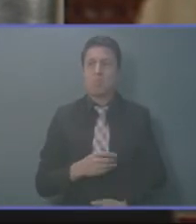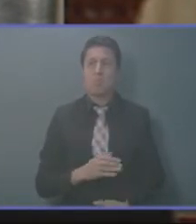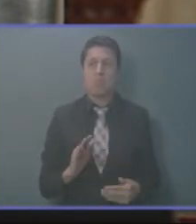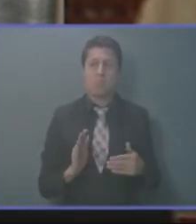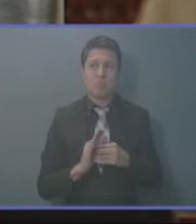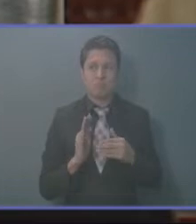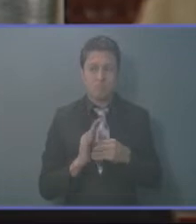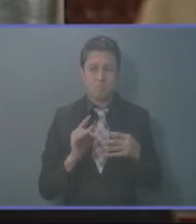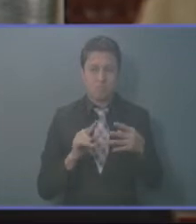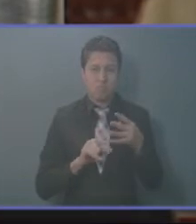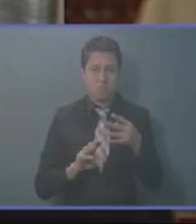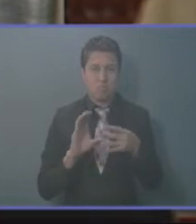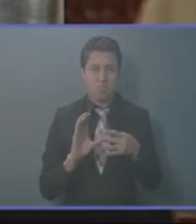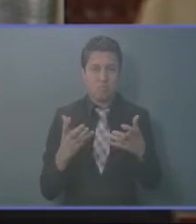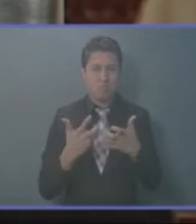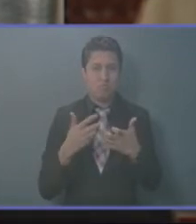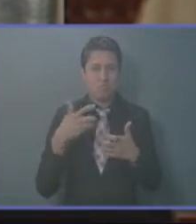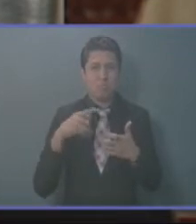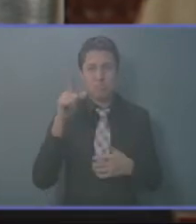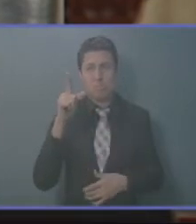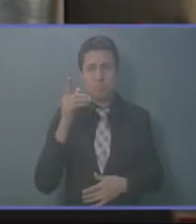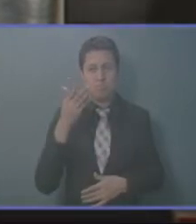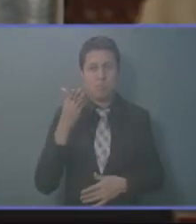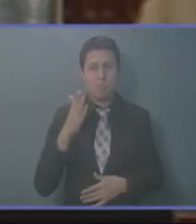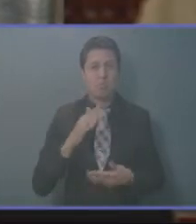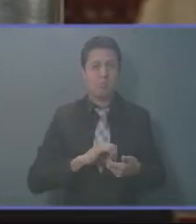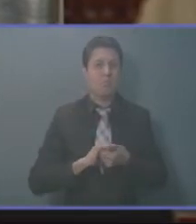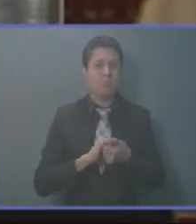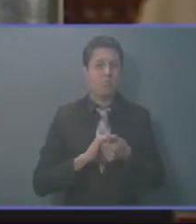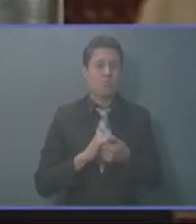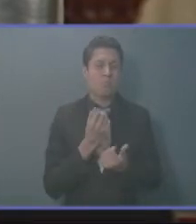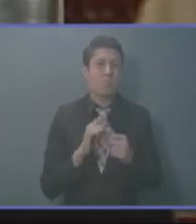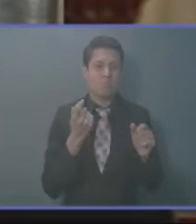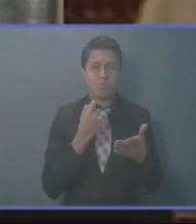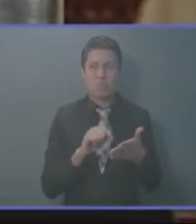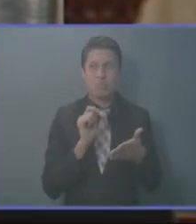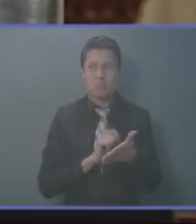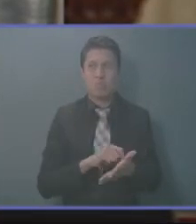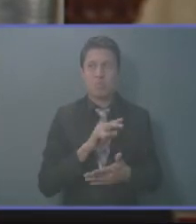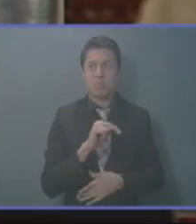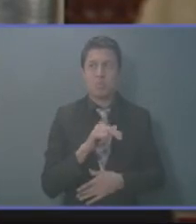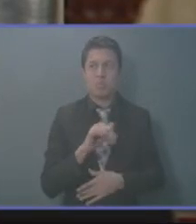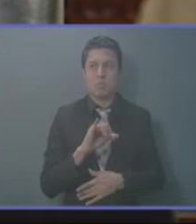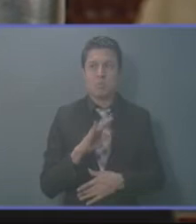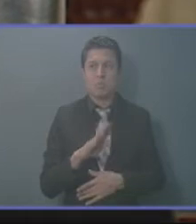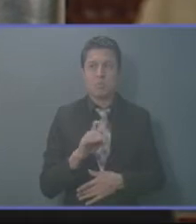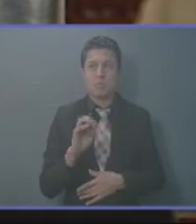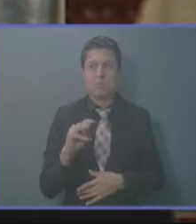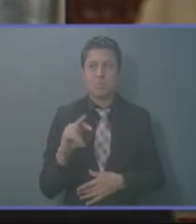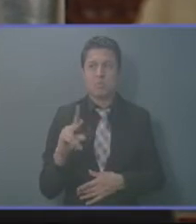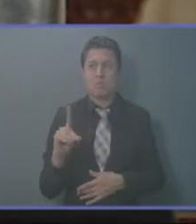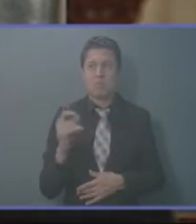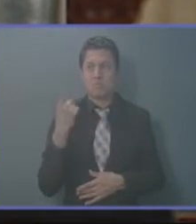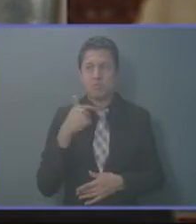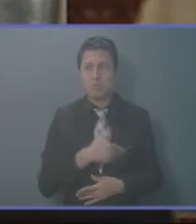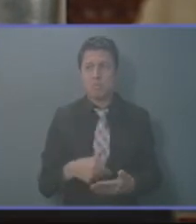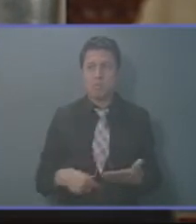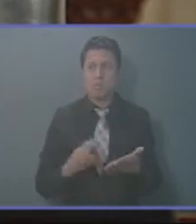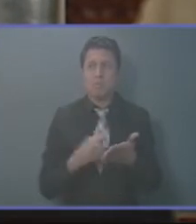contrarios a la Constitución de la República. Dios, Unión, Libertad. Y firma Nayib Armando Bukele Ortiz, presidente de la República.